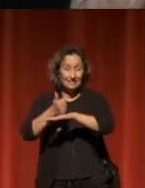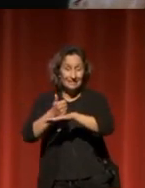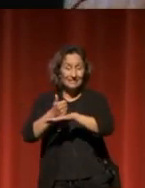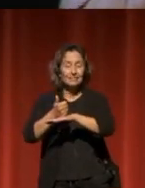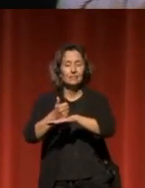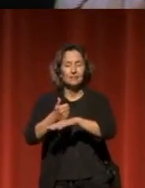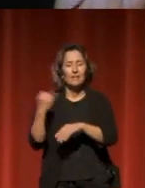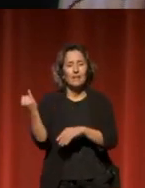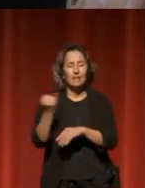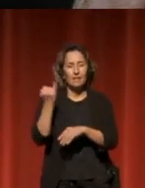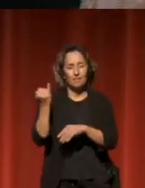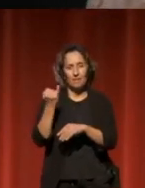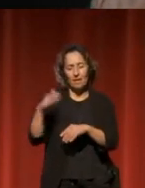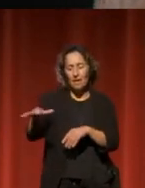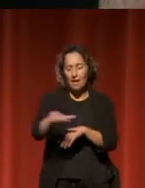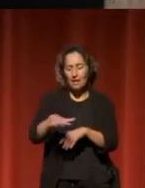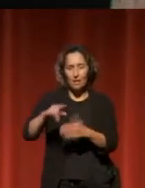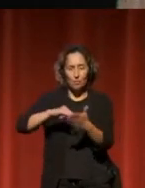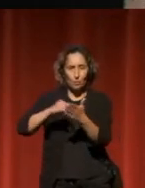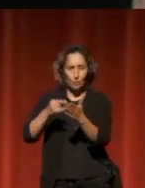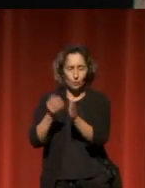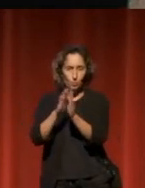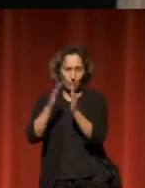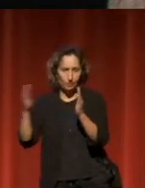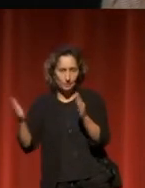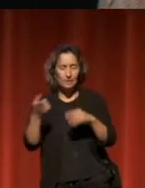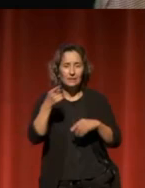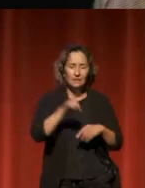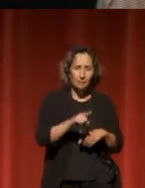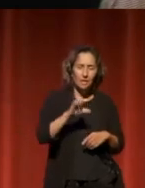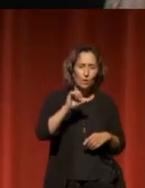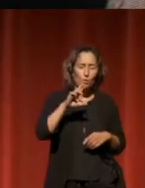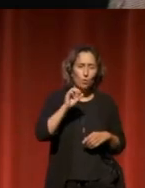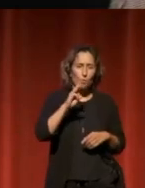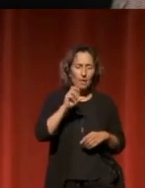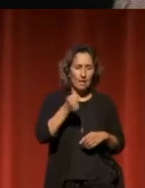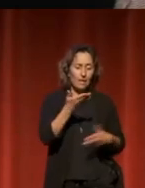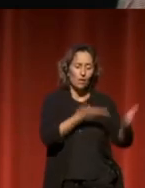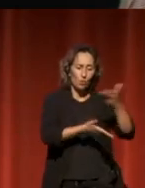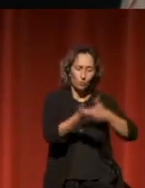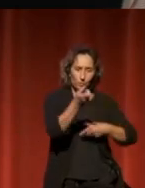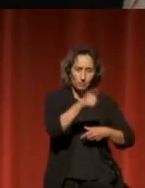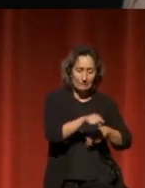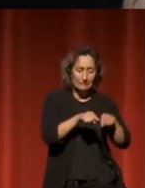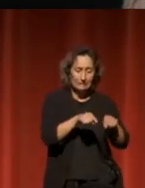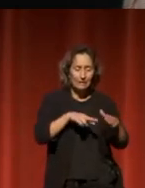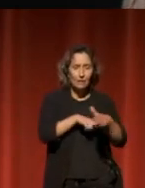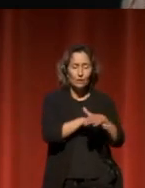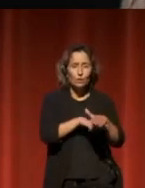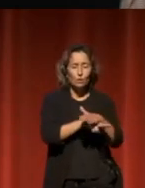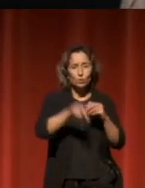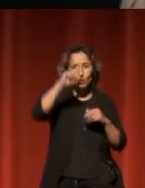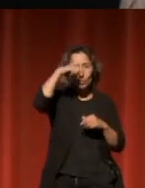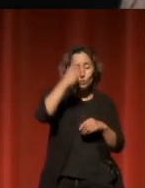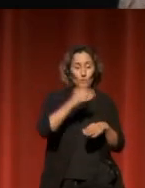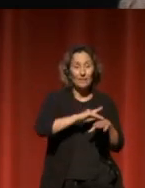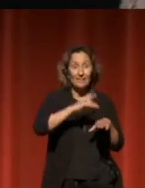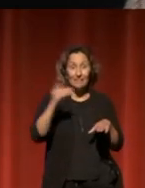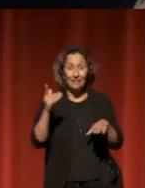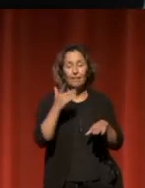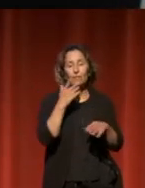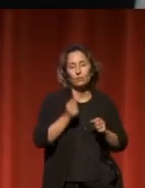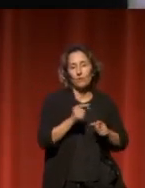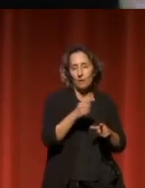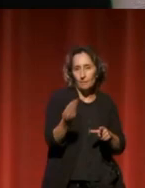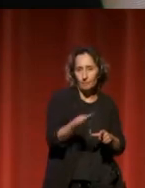área de proyectos bibliotecarios. Colaboró con Europeana para mejorar el acceso a recursos culturales digitalizados.